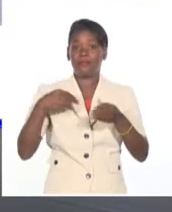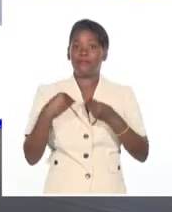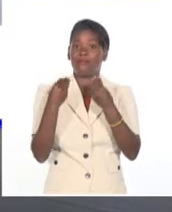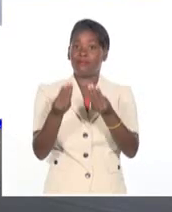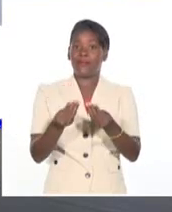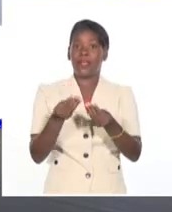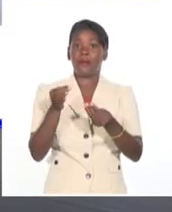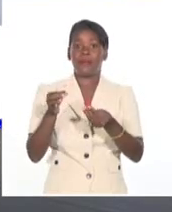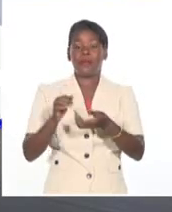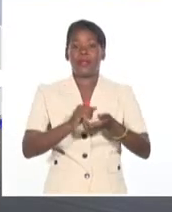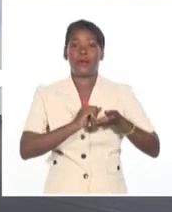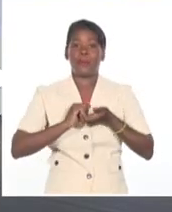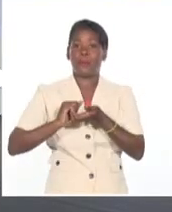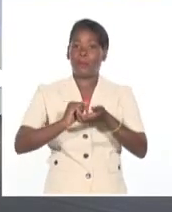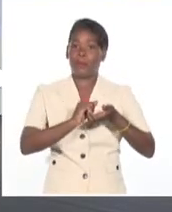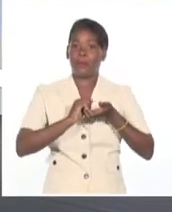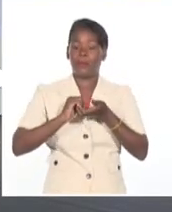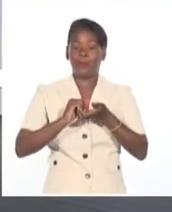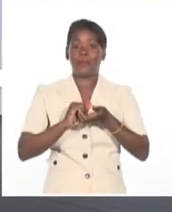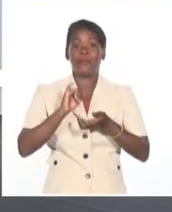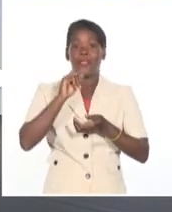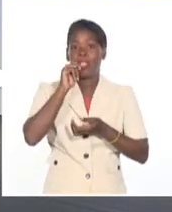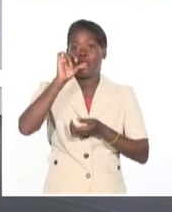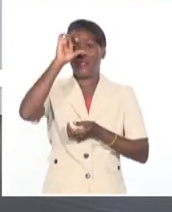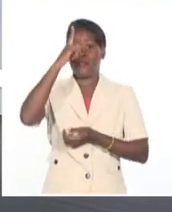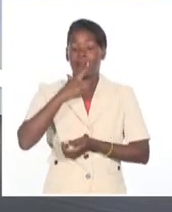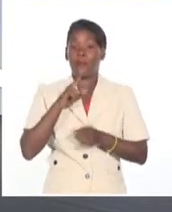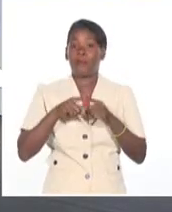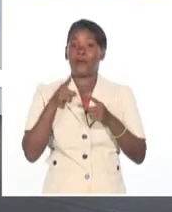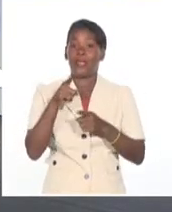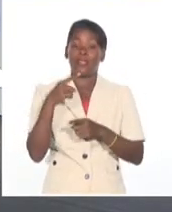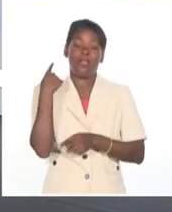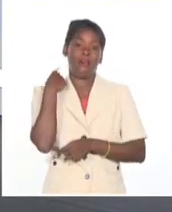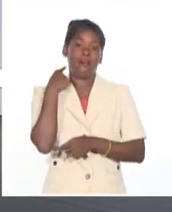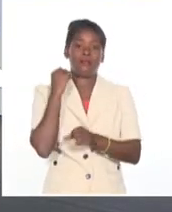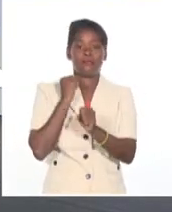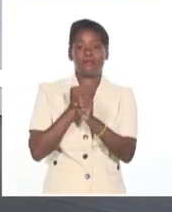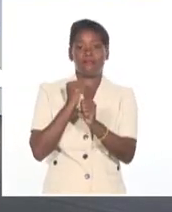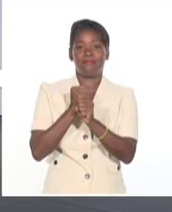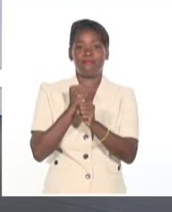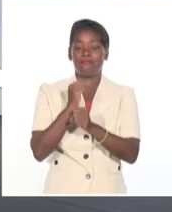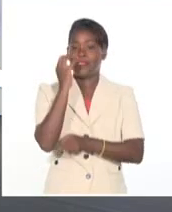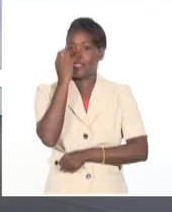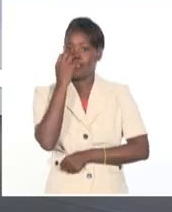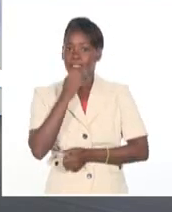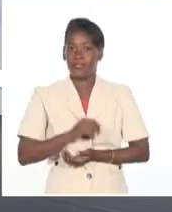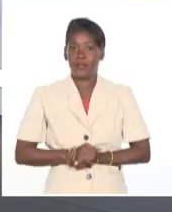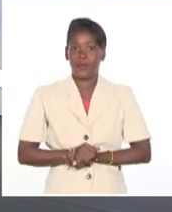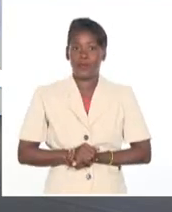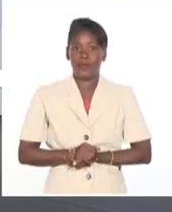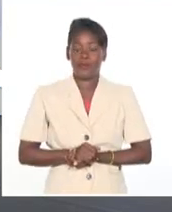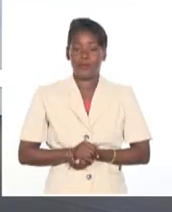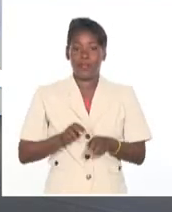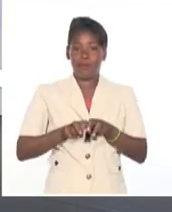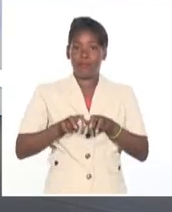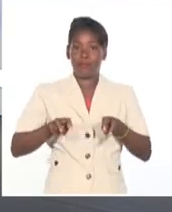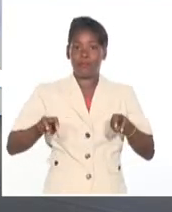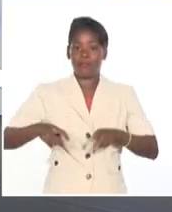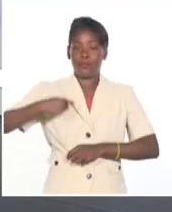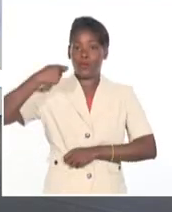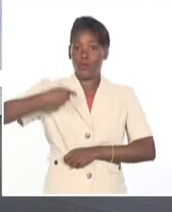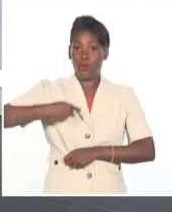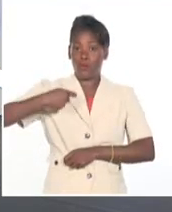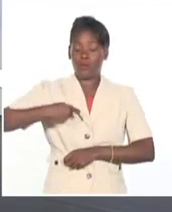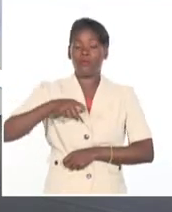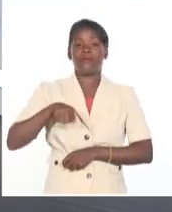su indiscutible trayectoria al servicio del arte circense. La decisión del jurado se conoció este jueves en la sede